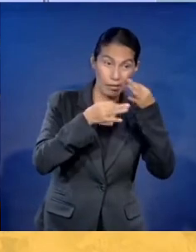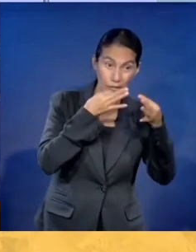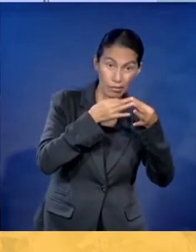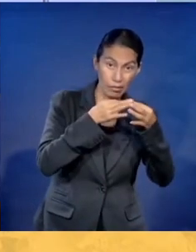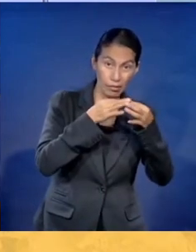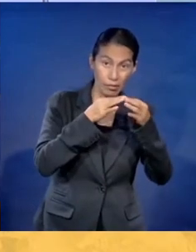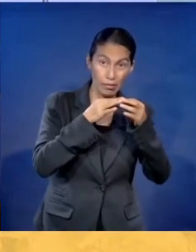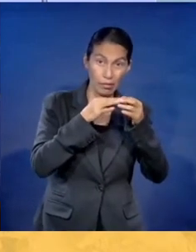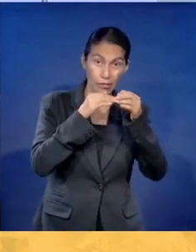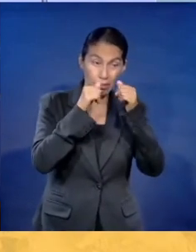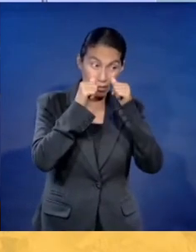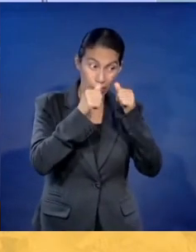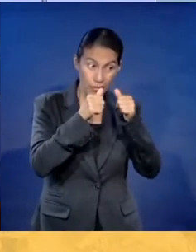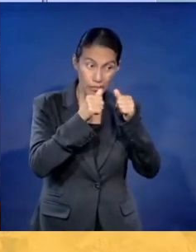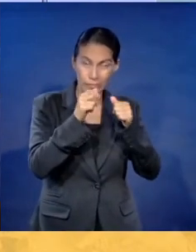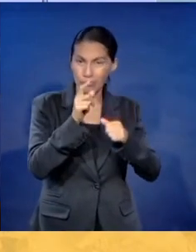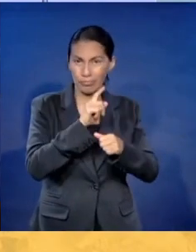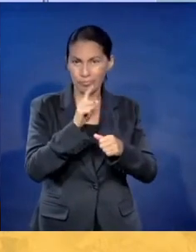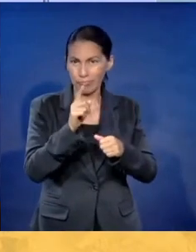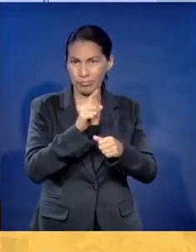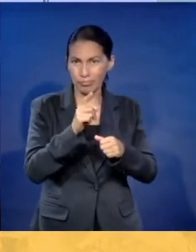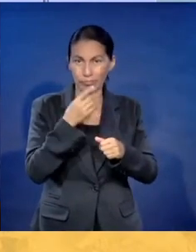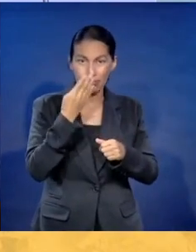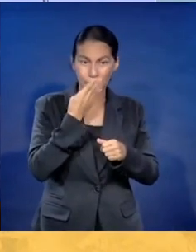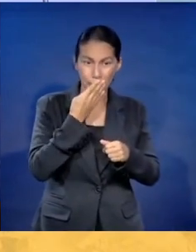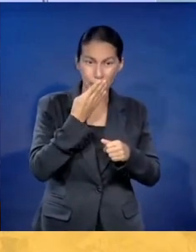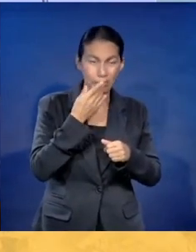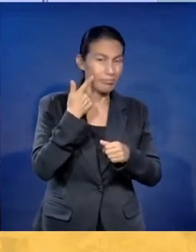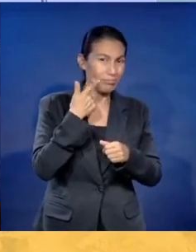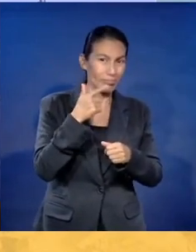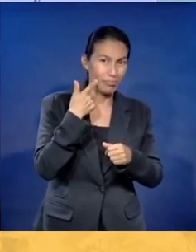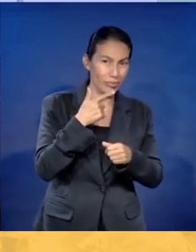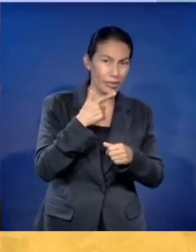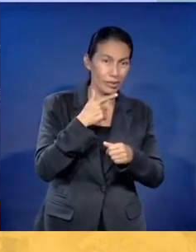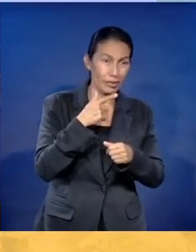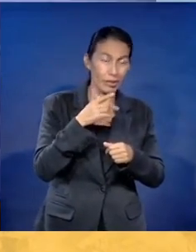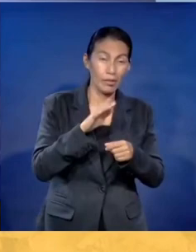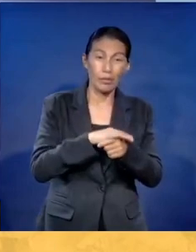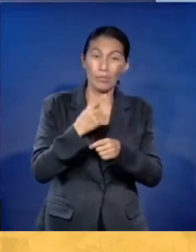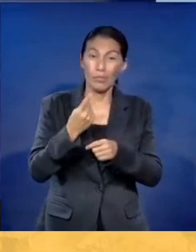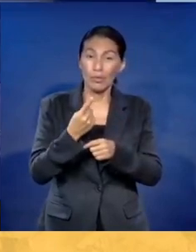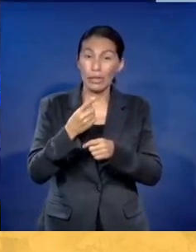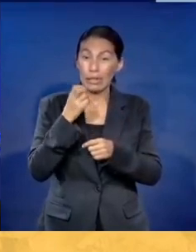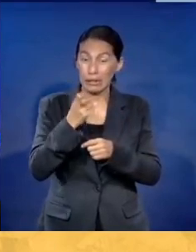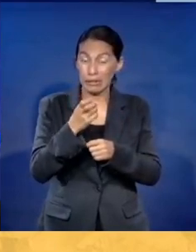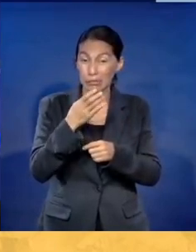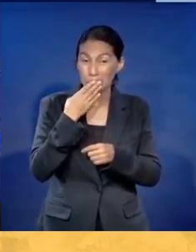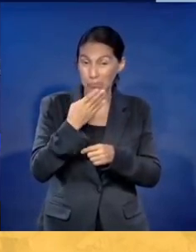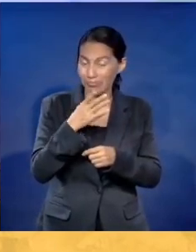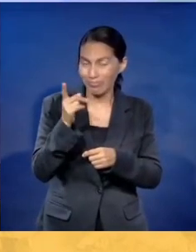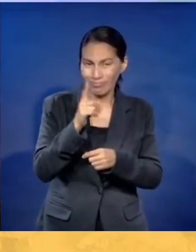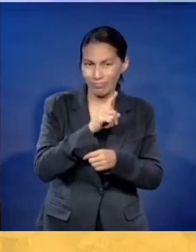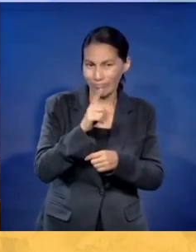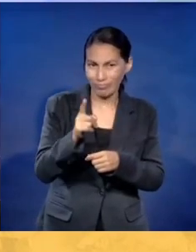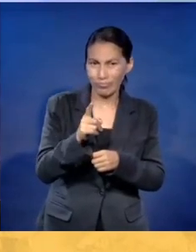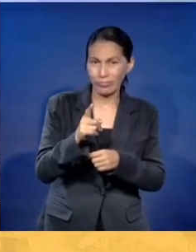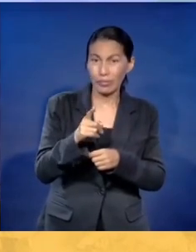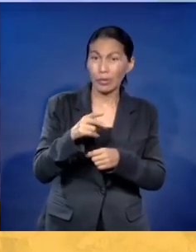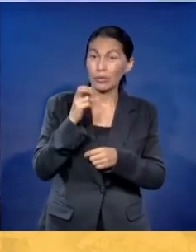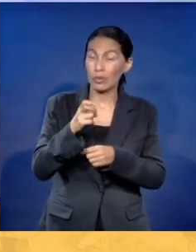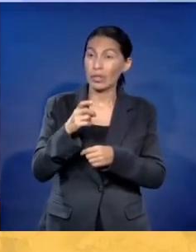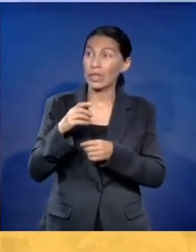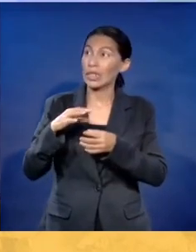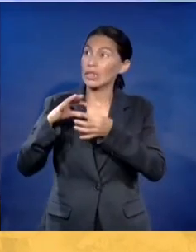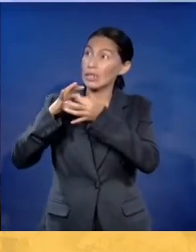Porque sabe que eso no está bien porque mientras más lejos anda uno de Dios más miedo tiene de acercarse